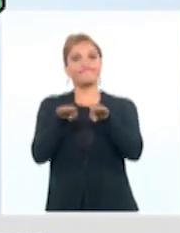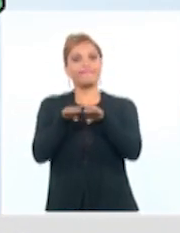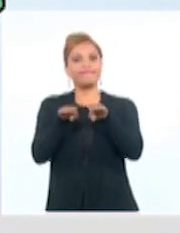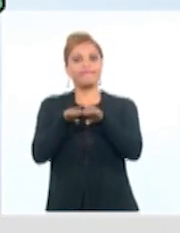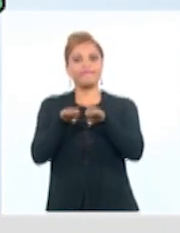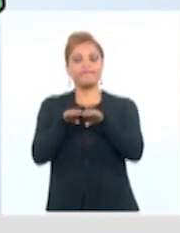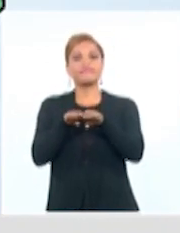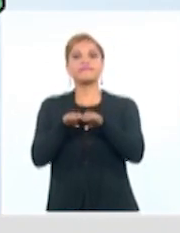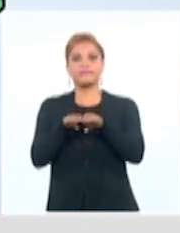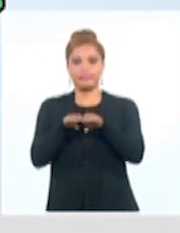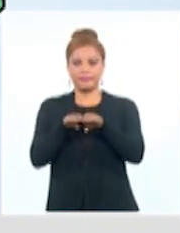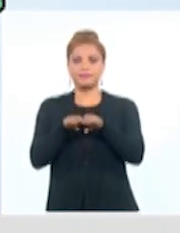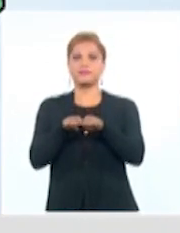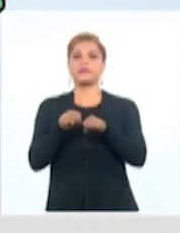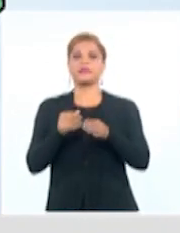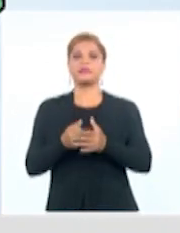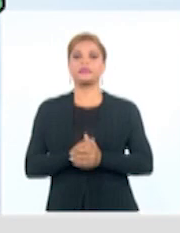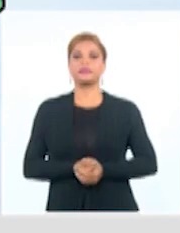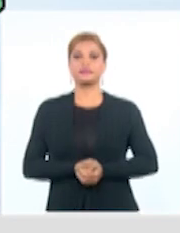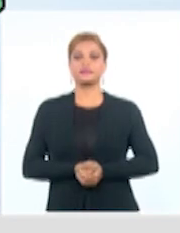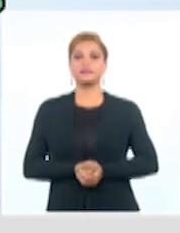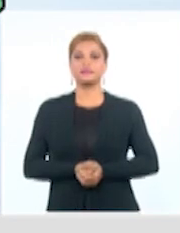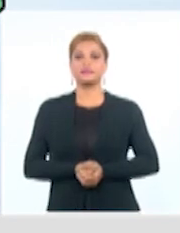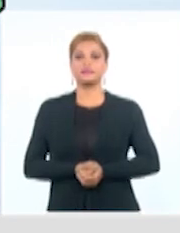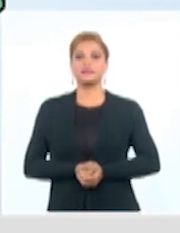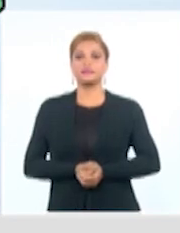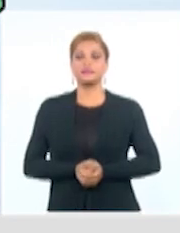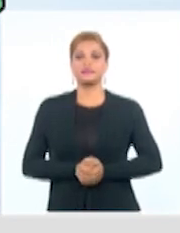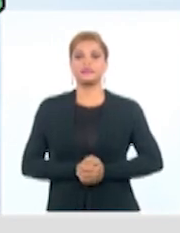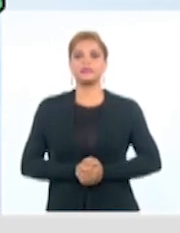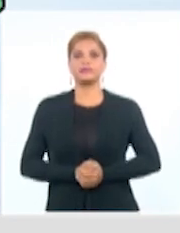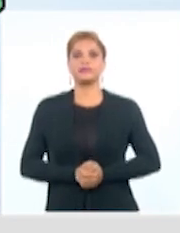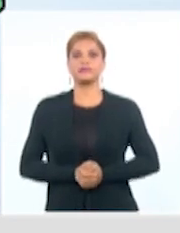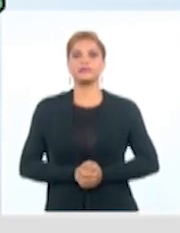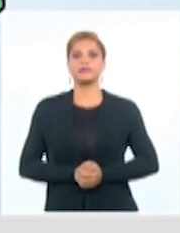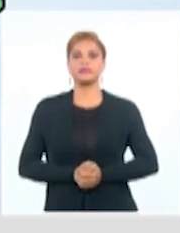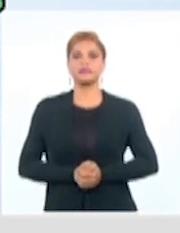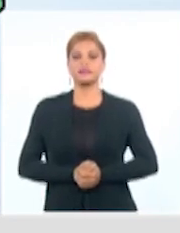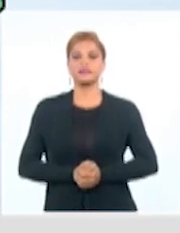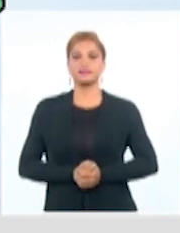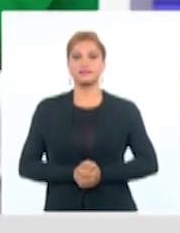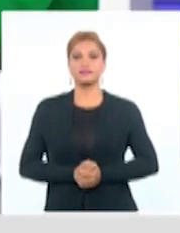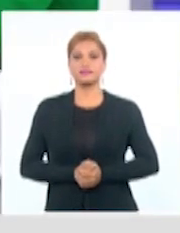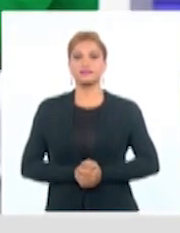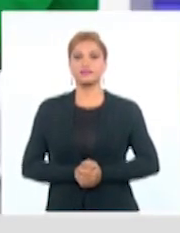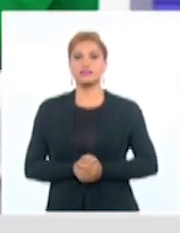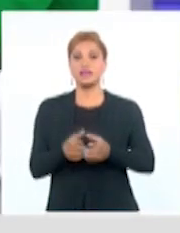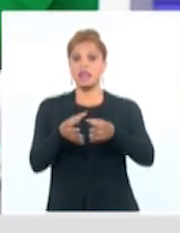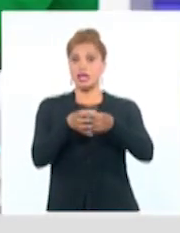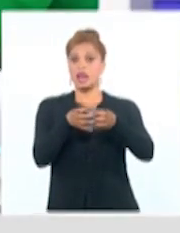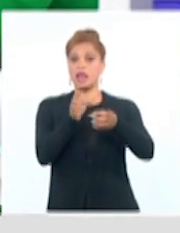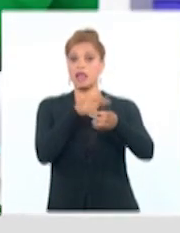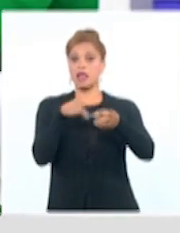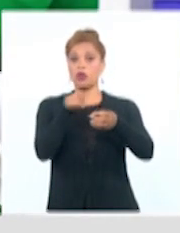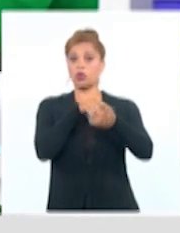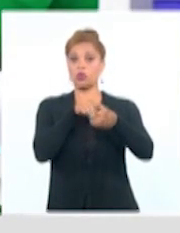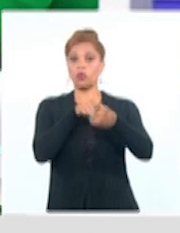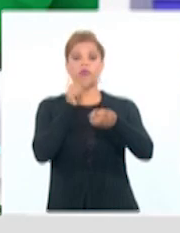reducción de la incidencia en sus territorios. Sexo femenino, como es costumbre ya,